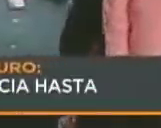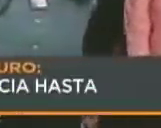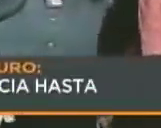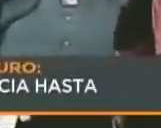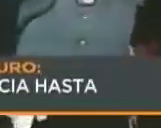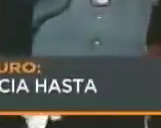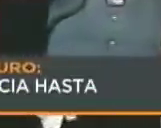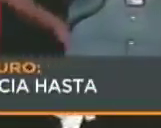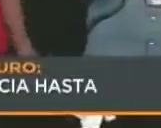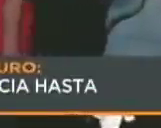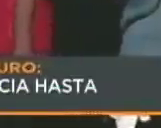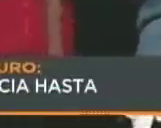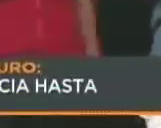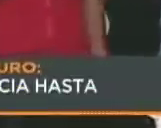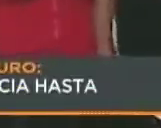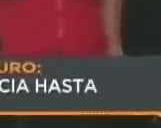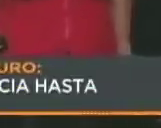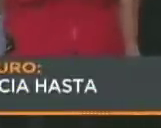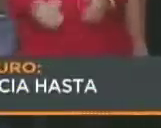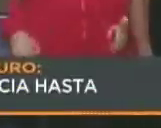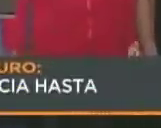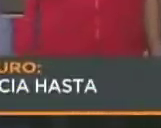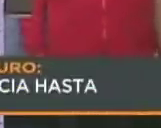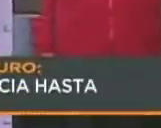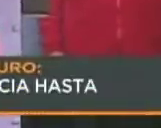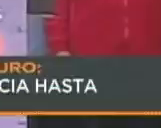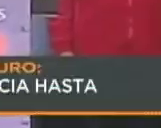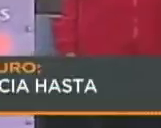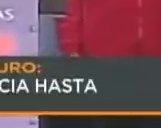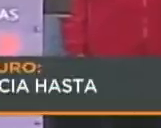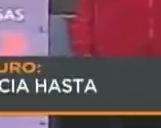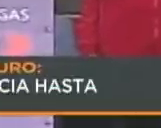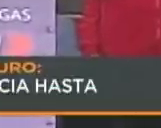Eso es lo que importa de verdad.